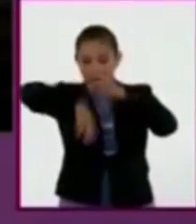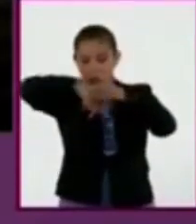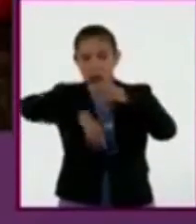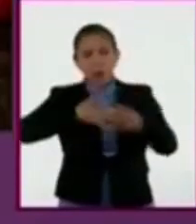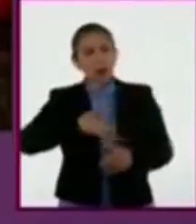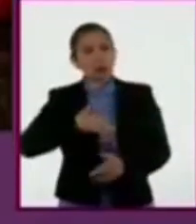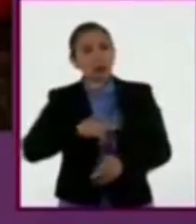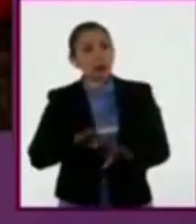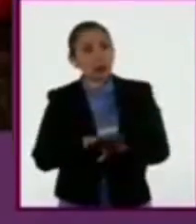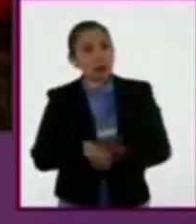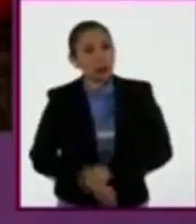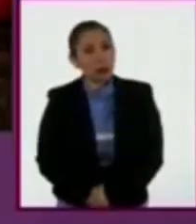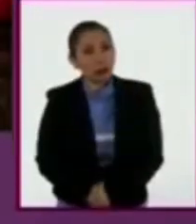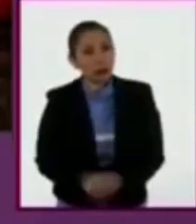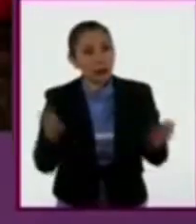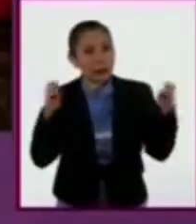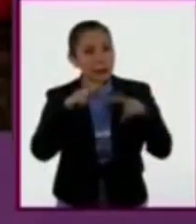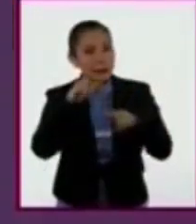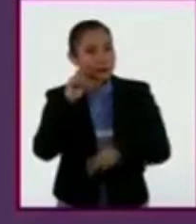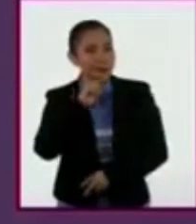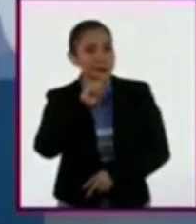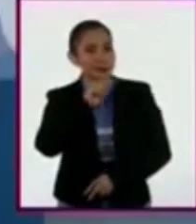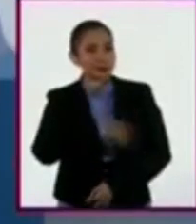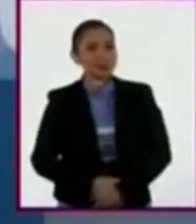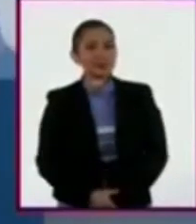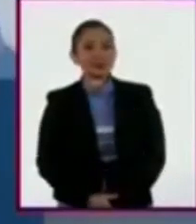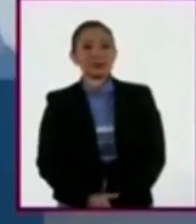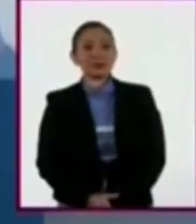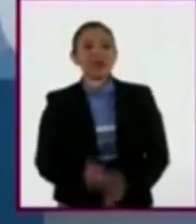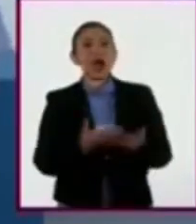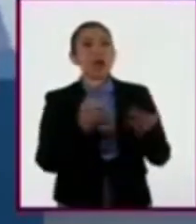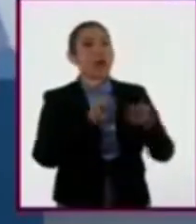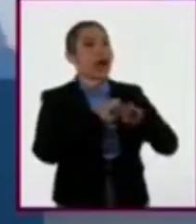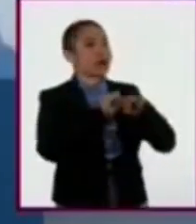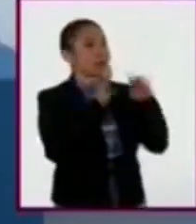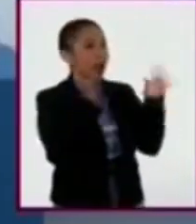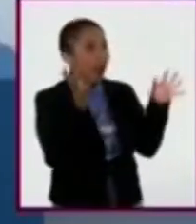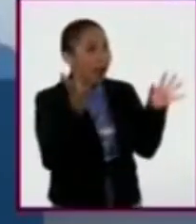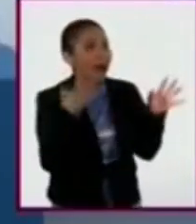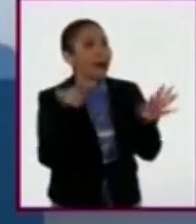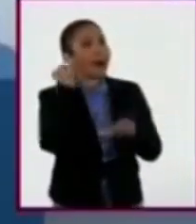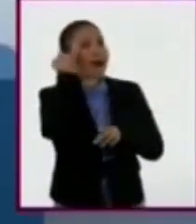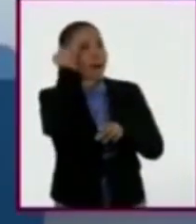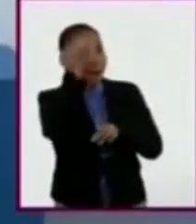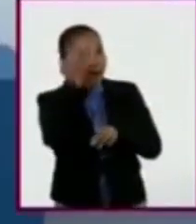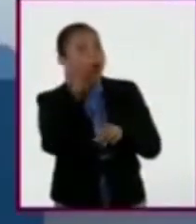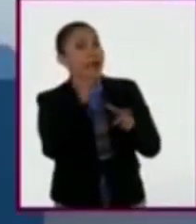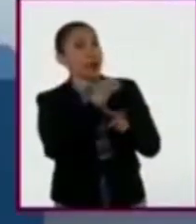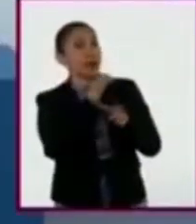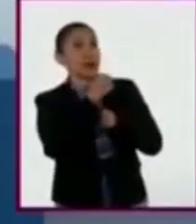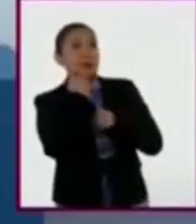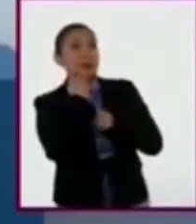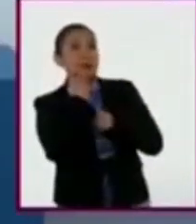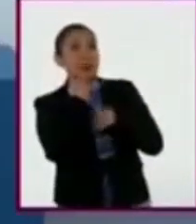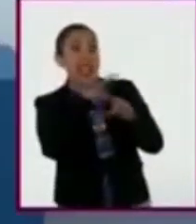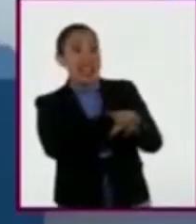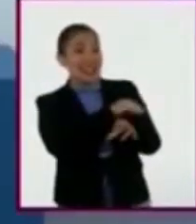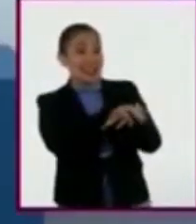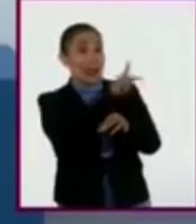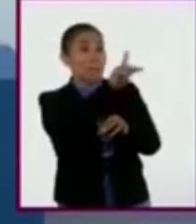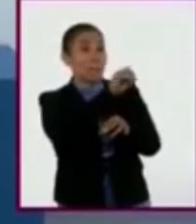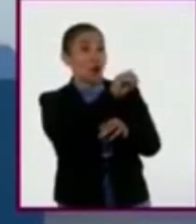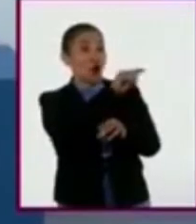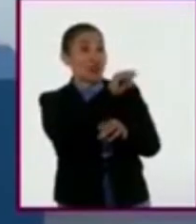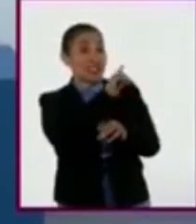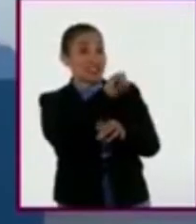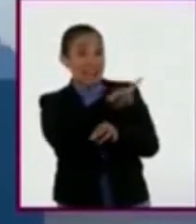baño. ¡Hasta pronto! Ahora sí ya queda más clara la idea. Entonces, ¿energía potencial